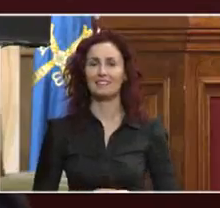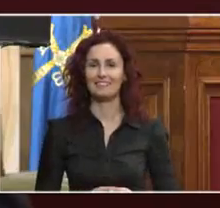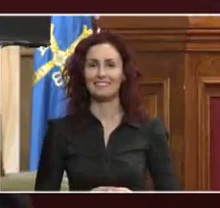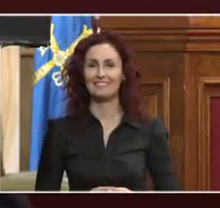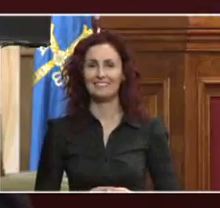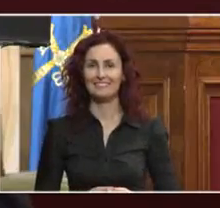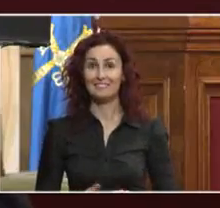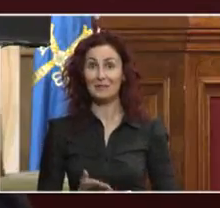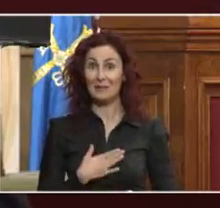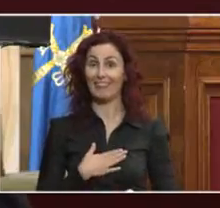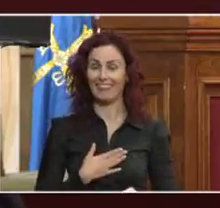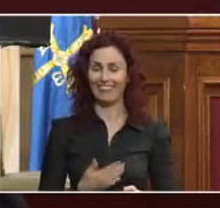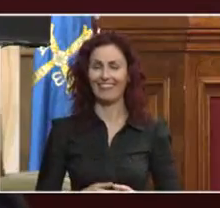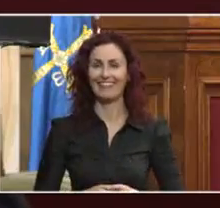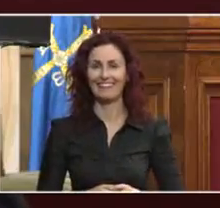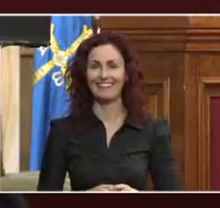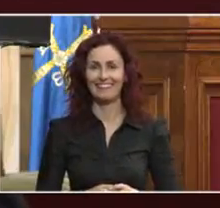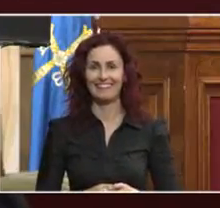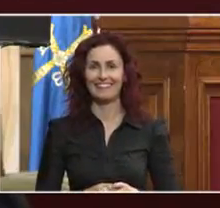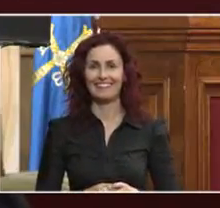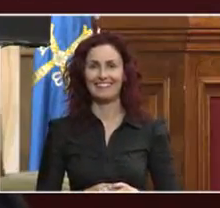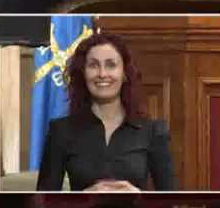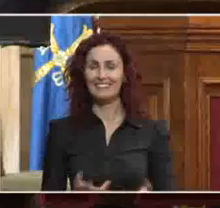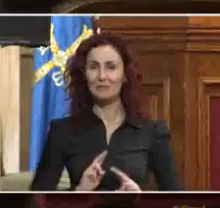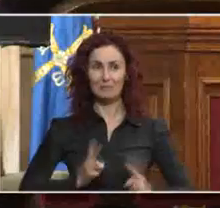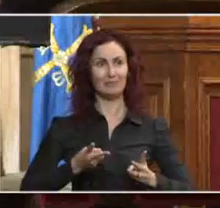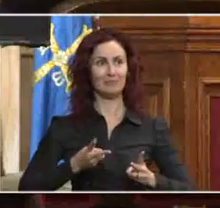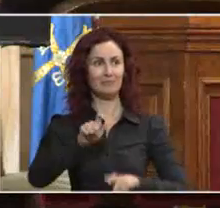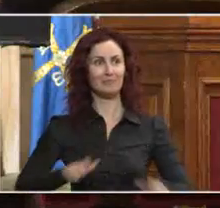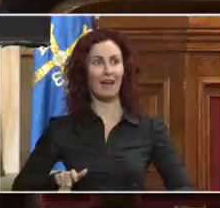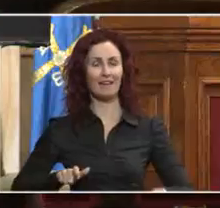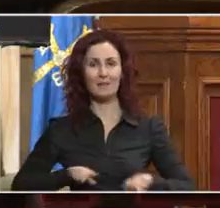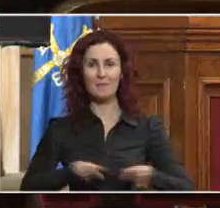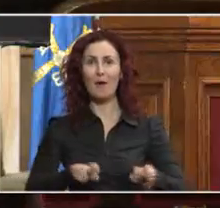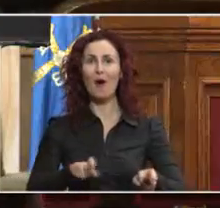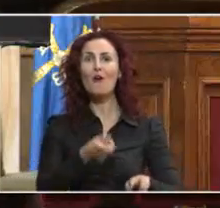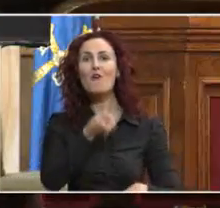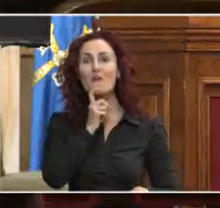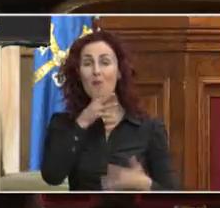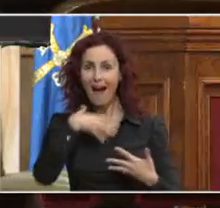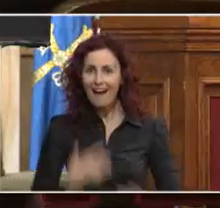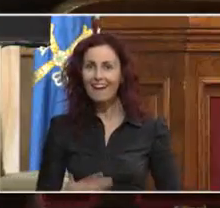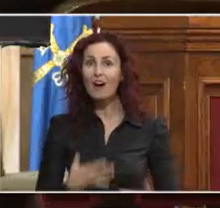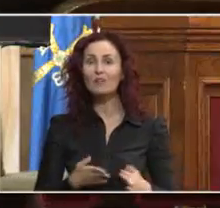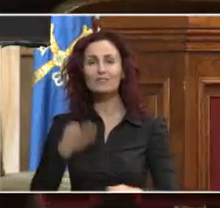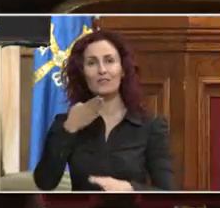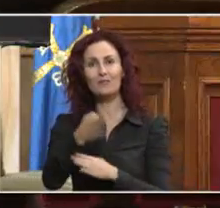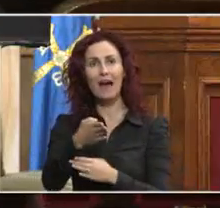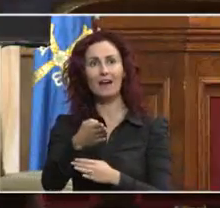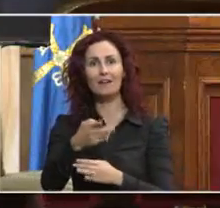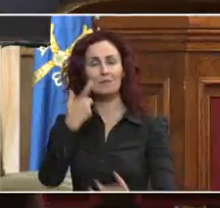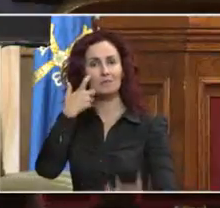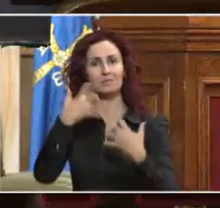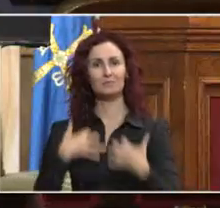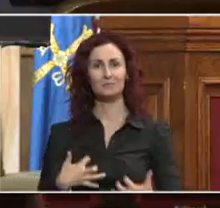son nuestras. ¿Y cómo reaccionaba el público al principio? Porque hoy en día cualquiera que va a un espectáculo de la